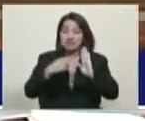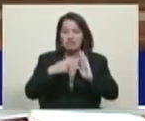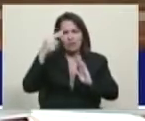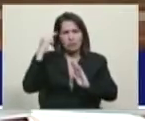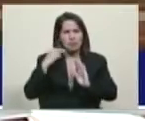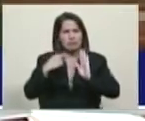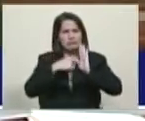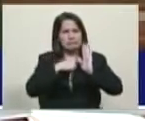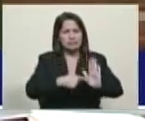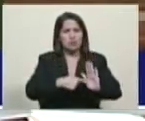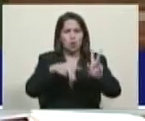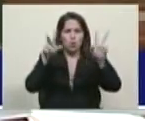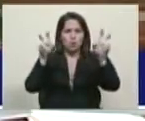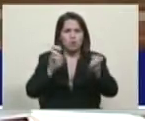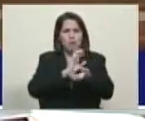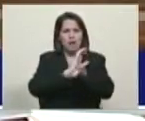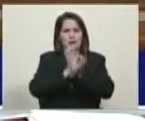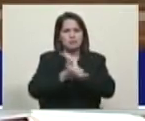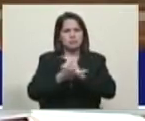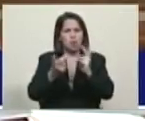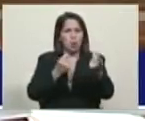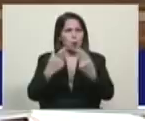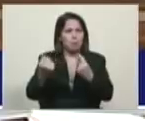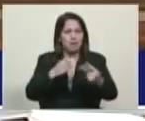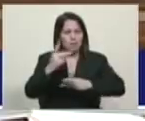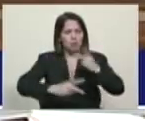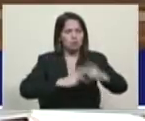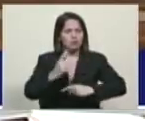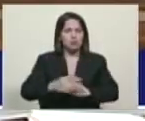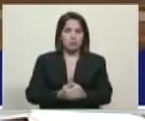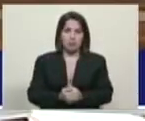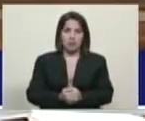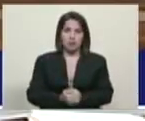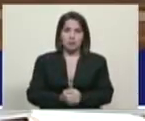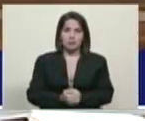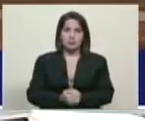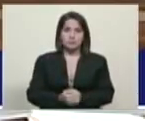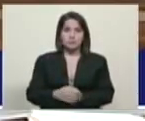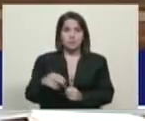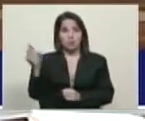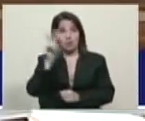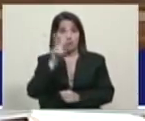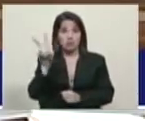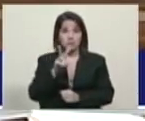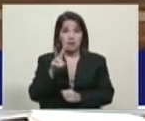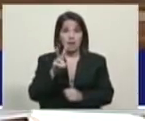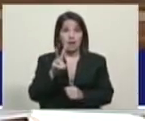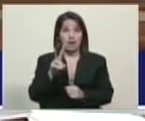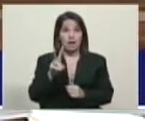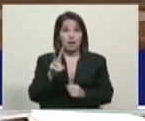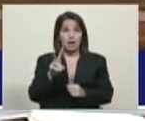la geoeconomía, llevado a la economía productiva. Una Venezuela independiente, soberana,